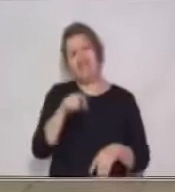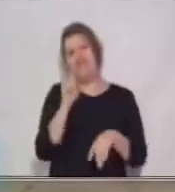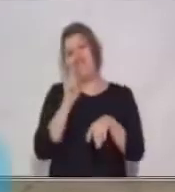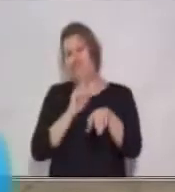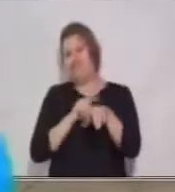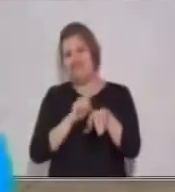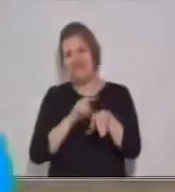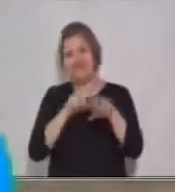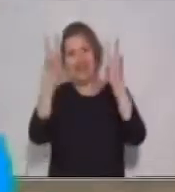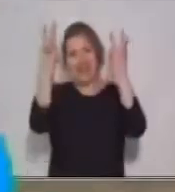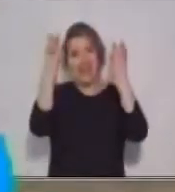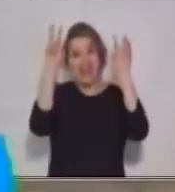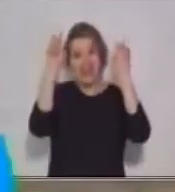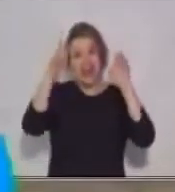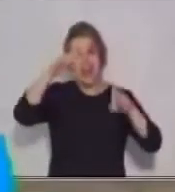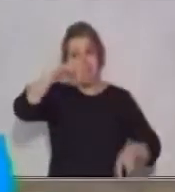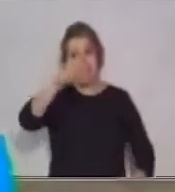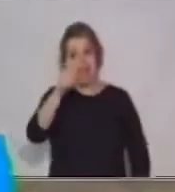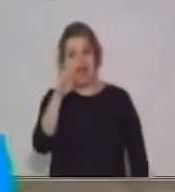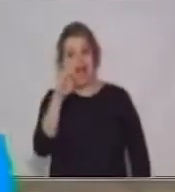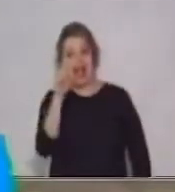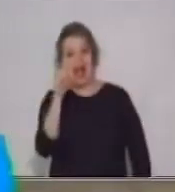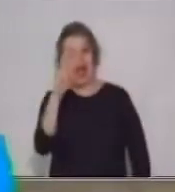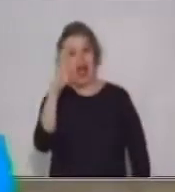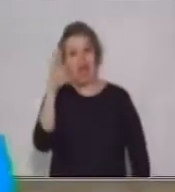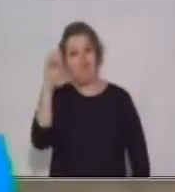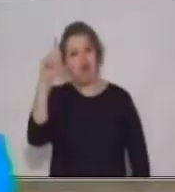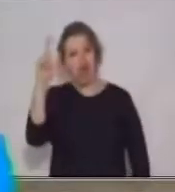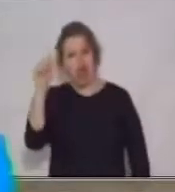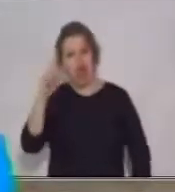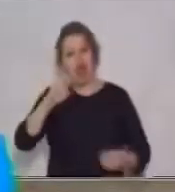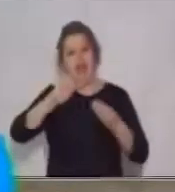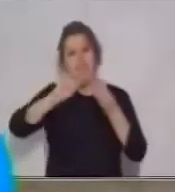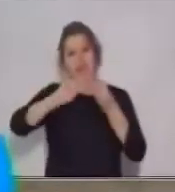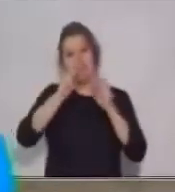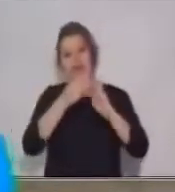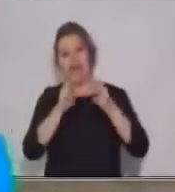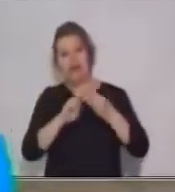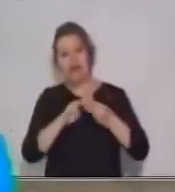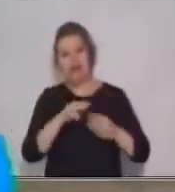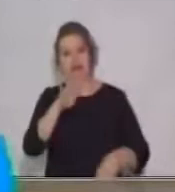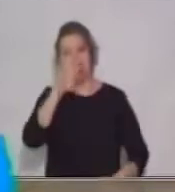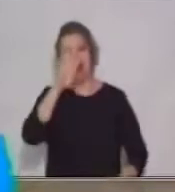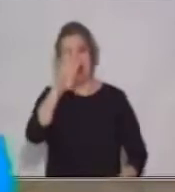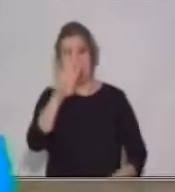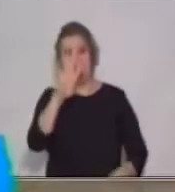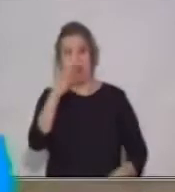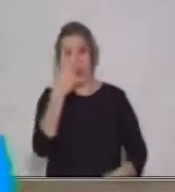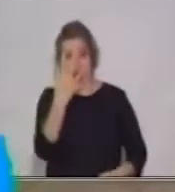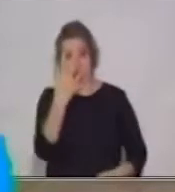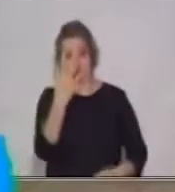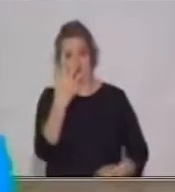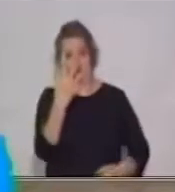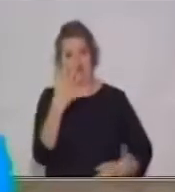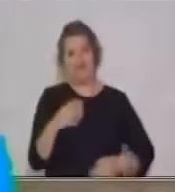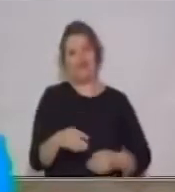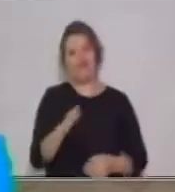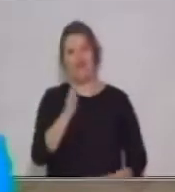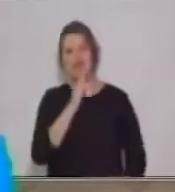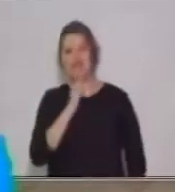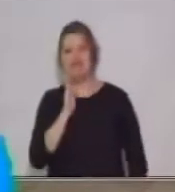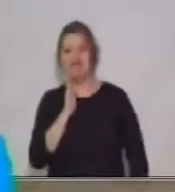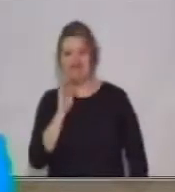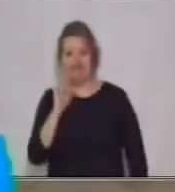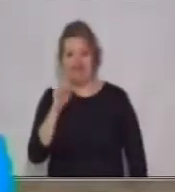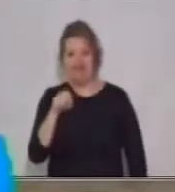tema parábola del área de matemática para el grado de cuarto bachillerato. Si en casa hay alguna persona con